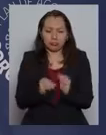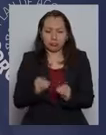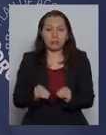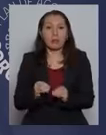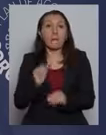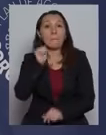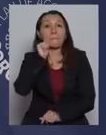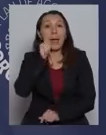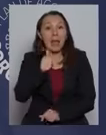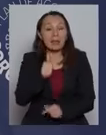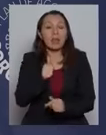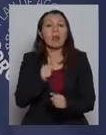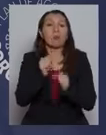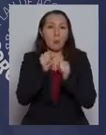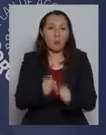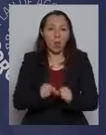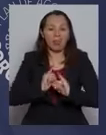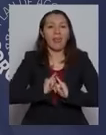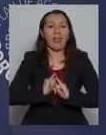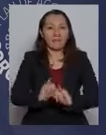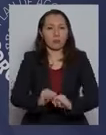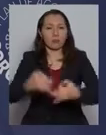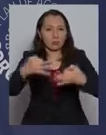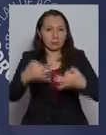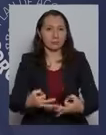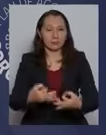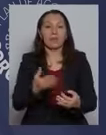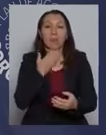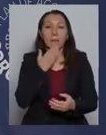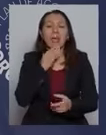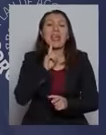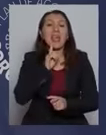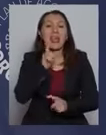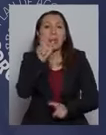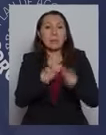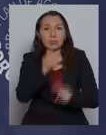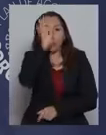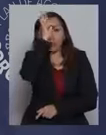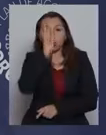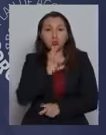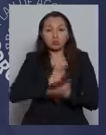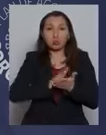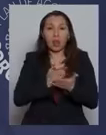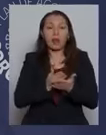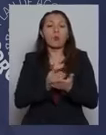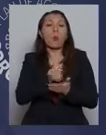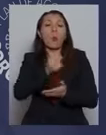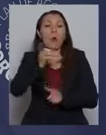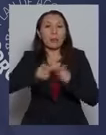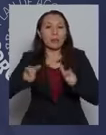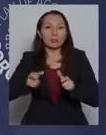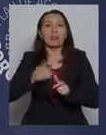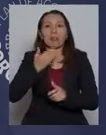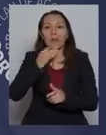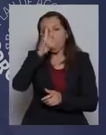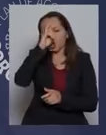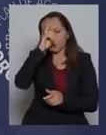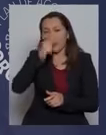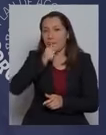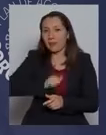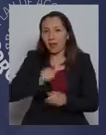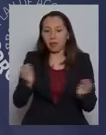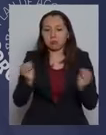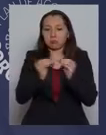el día de mañana nosotros vamos a poder entregar la información también del personal que trabaja en el sector privado. En relación